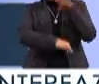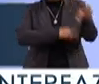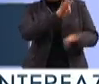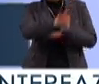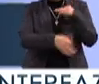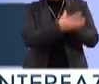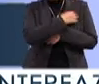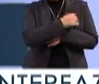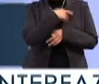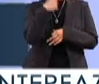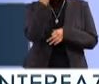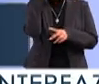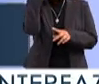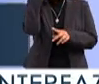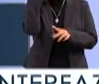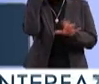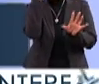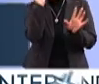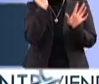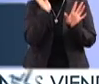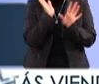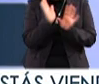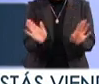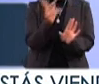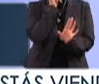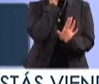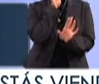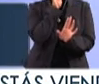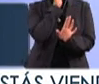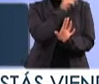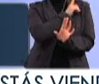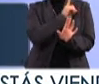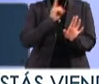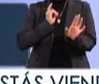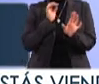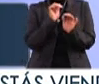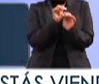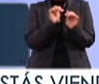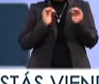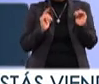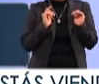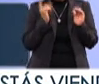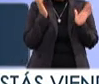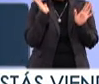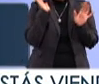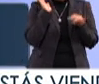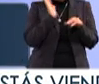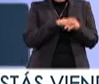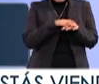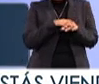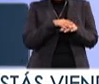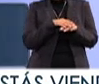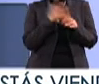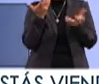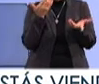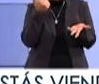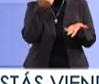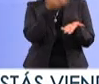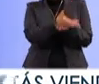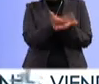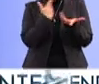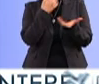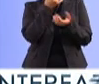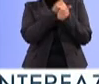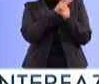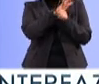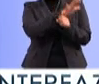hijos pero hay un momento en que como papás tenemos que involucrarnos más y me refiero más en función de